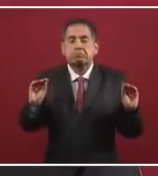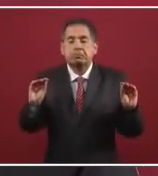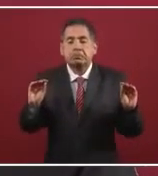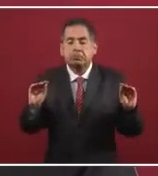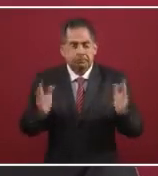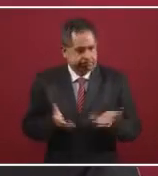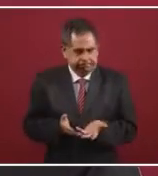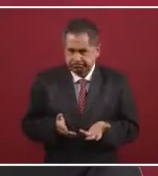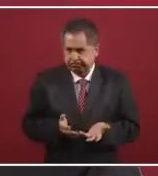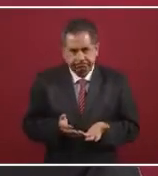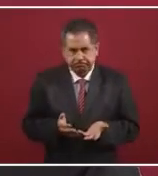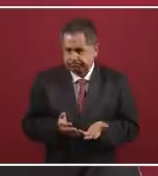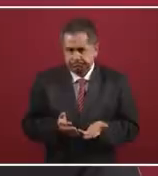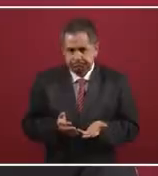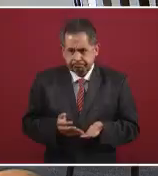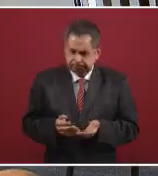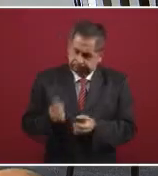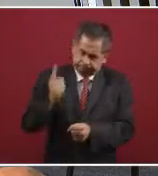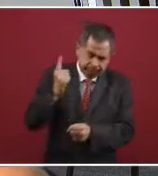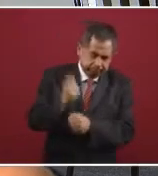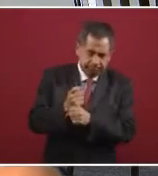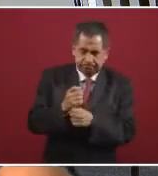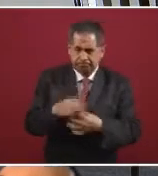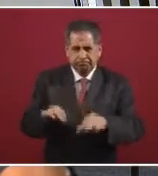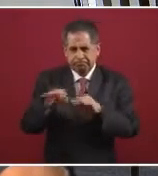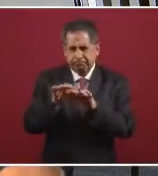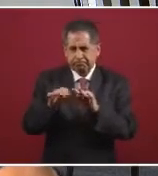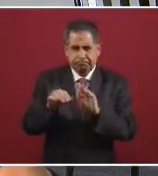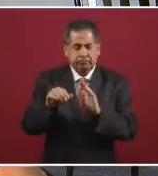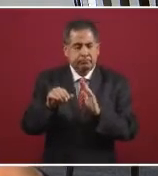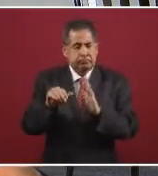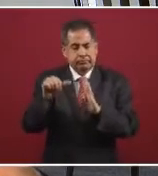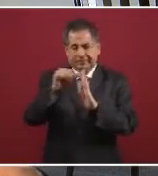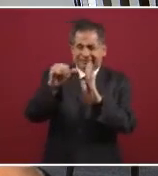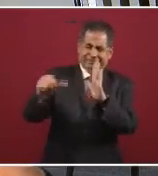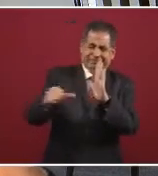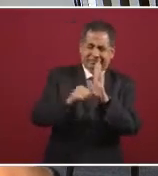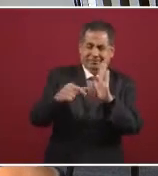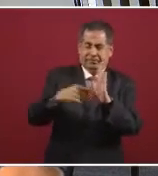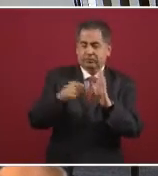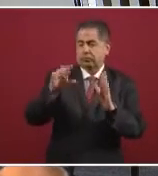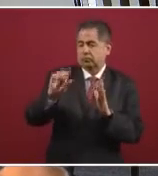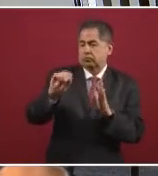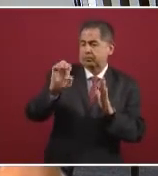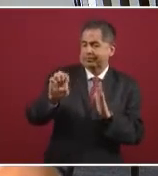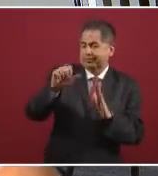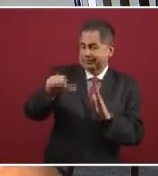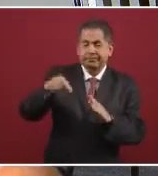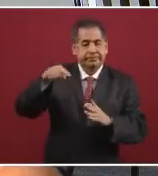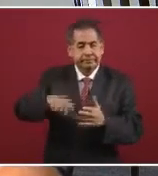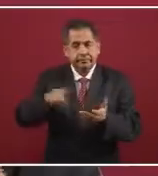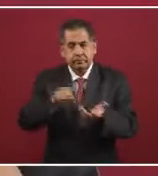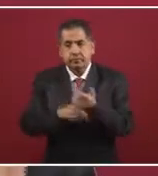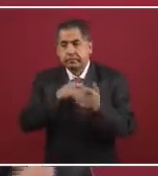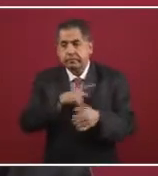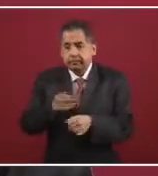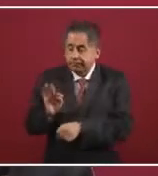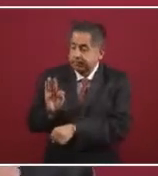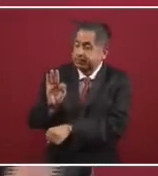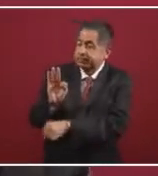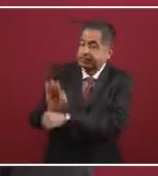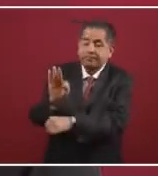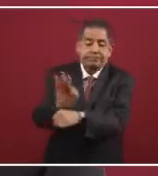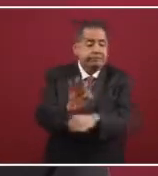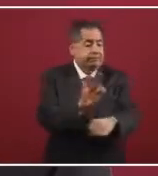Y el primer y esencial artículo que fundó la Organización de Estados Americanos es la defensa de las libertades